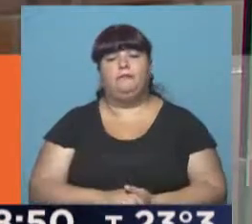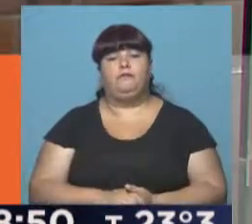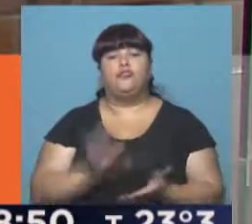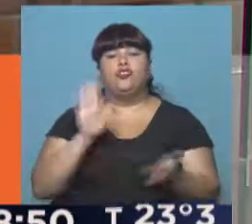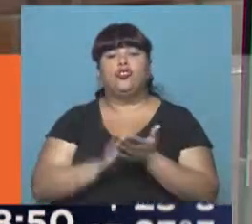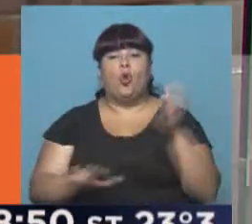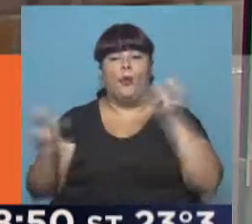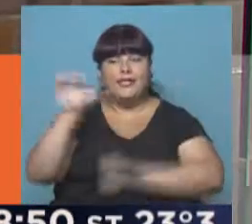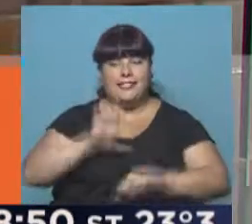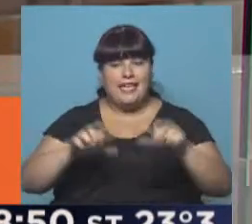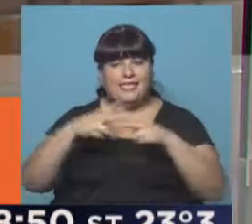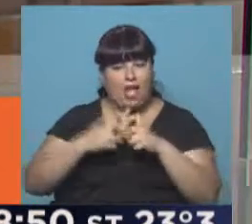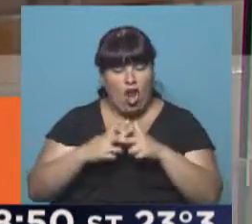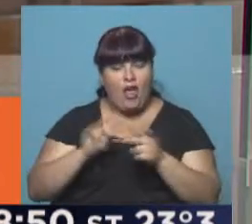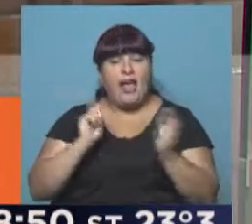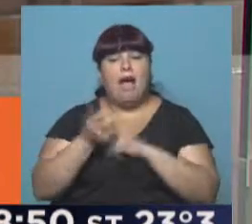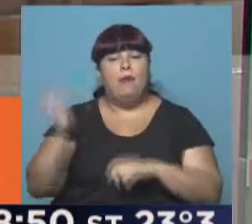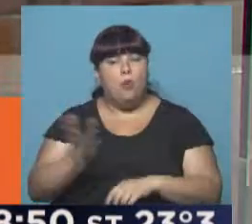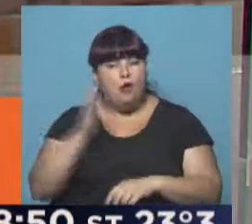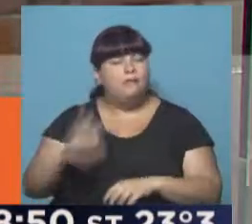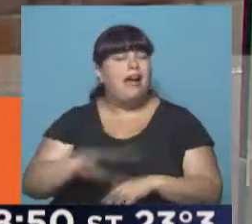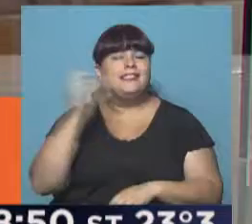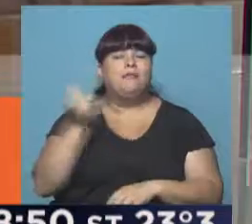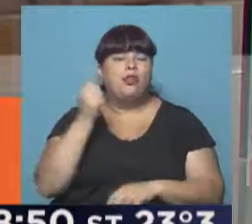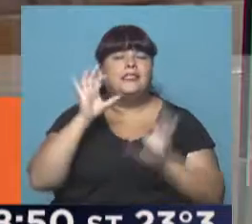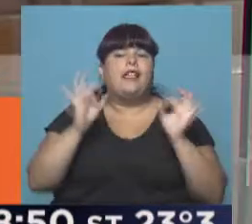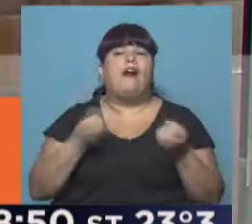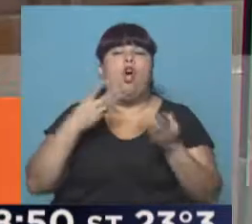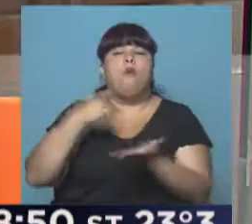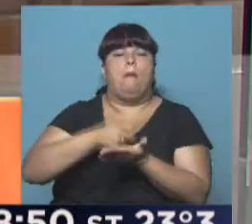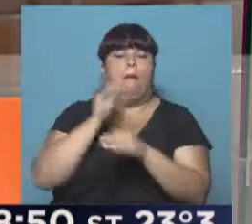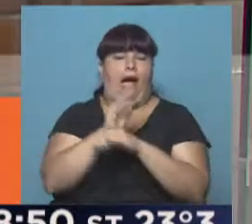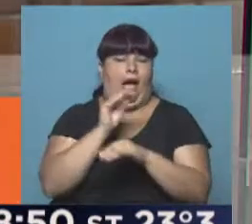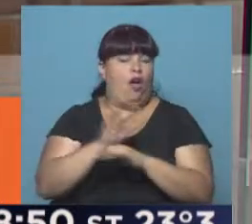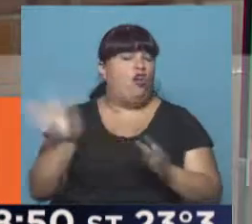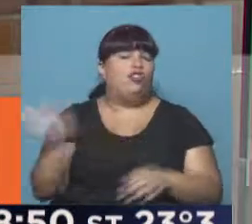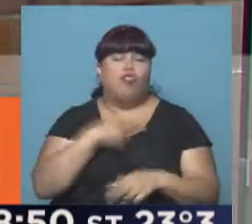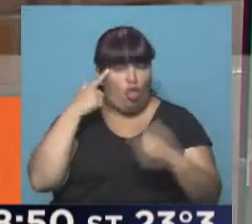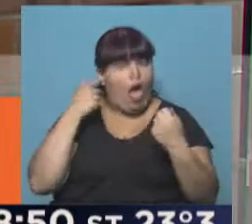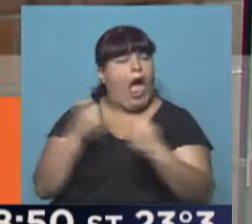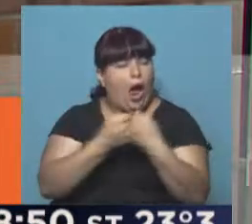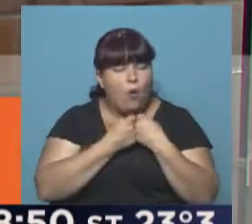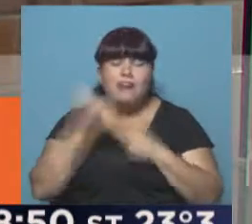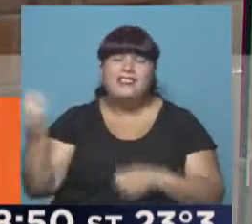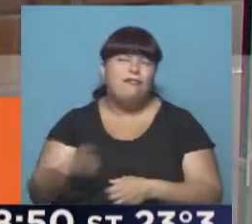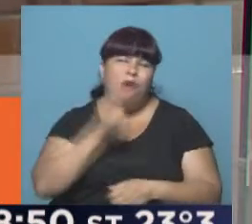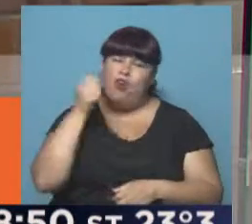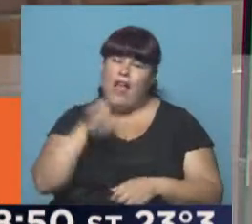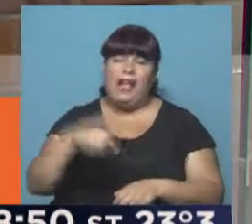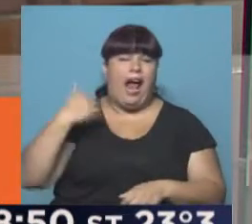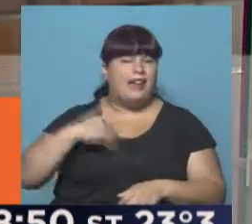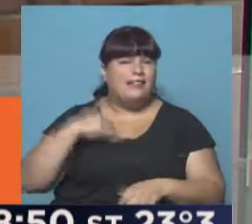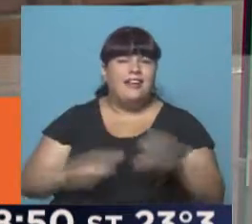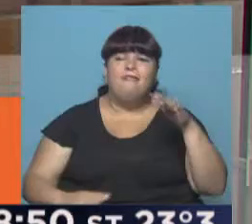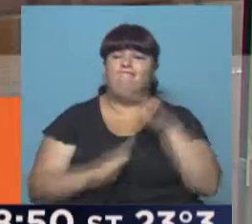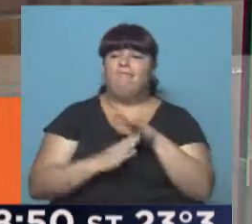lo que es ciencia y tecnología e innovación productiva lo fundamental es saber cómo se financia todos estamos de acuerdo que es central que este país es